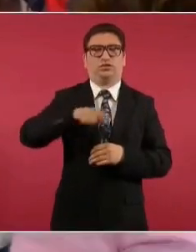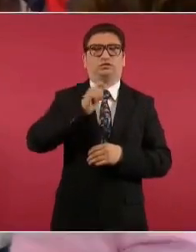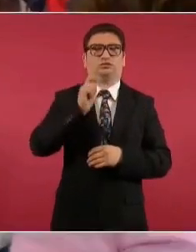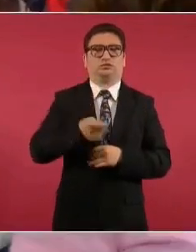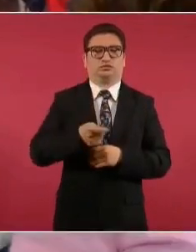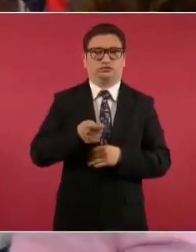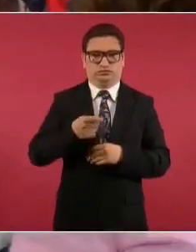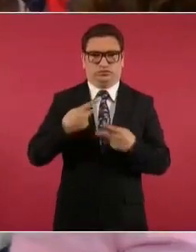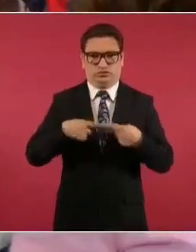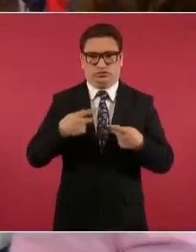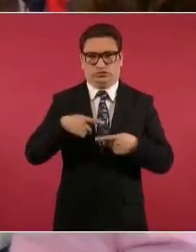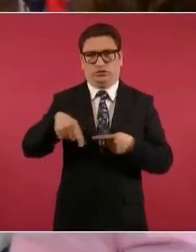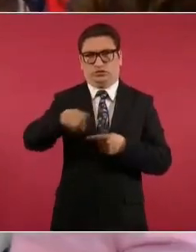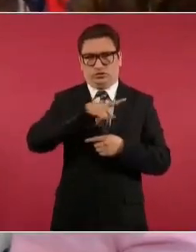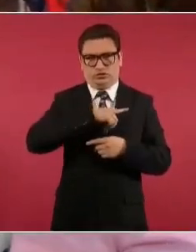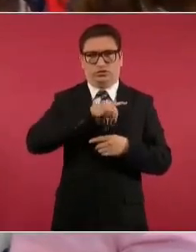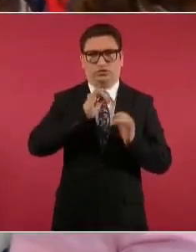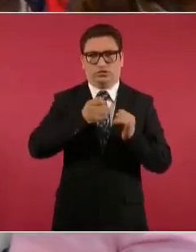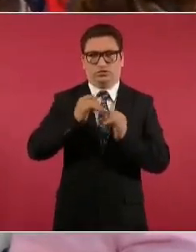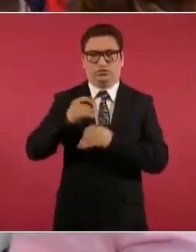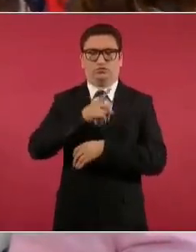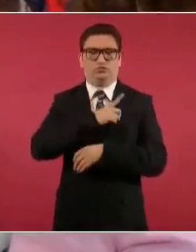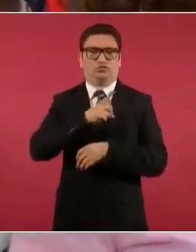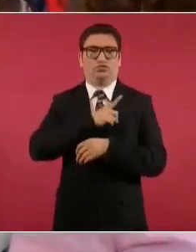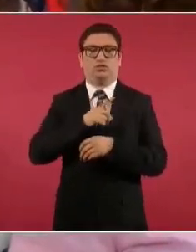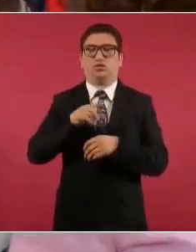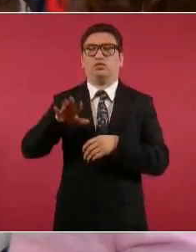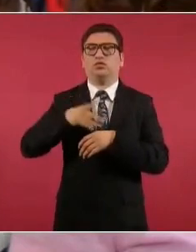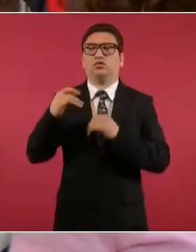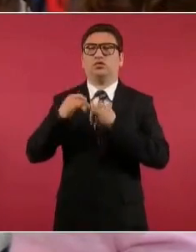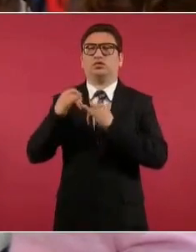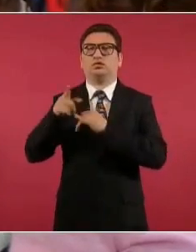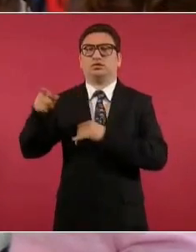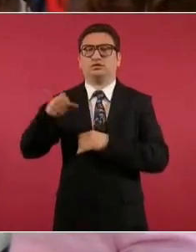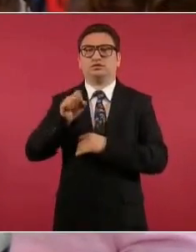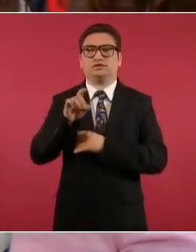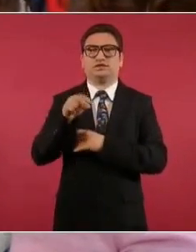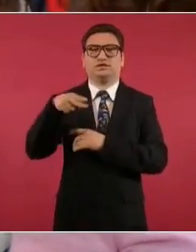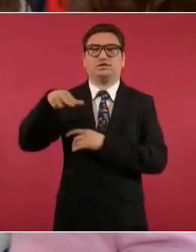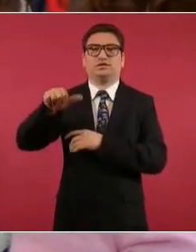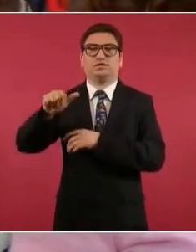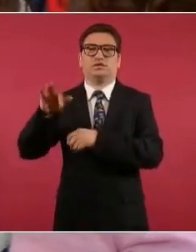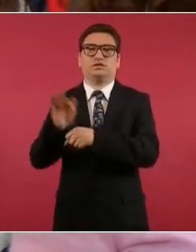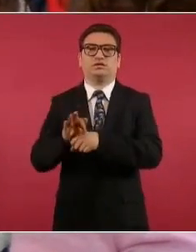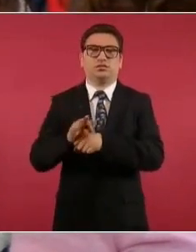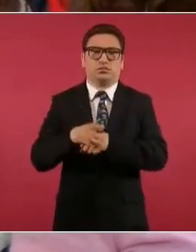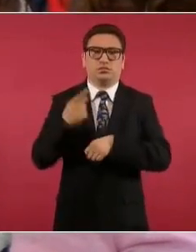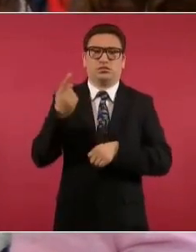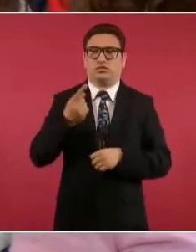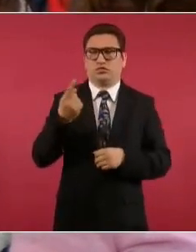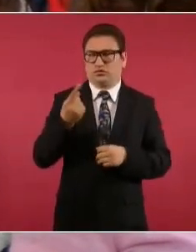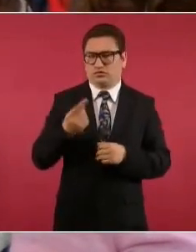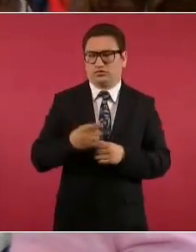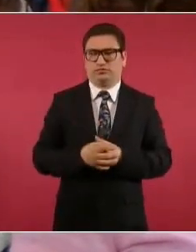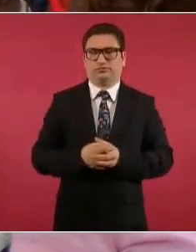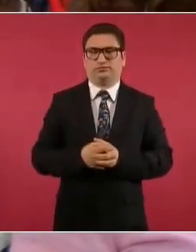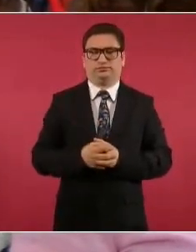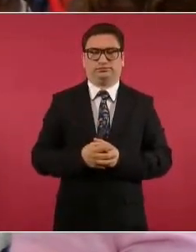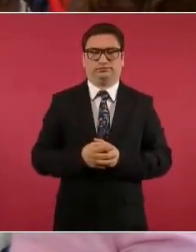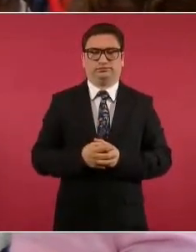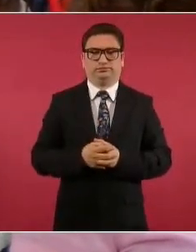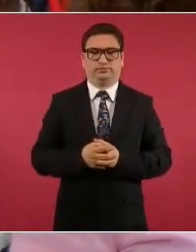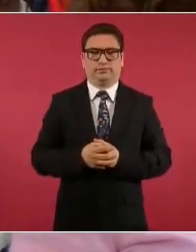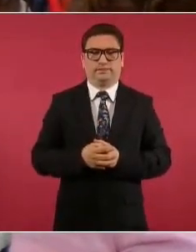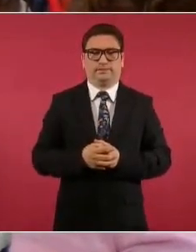pues entonces que se defiendan en lo individual. ¿Por qué es la Sedena la que está haciendo esta defensa contra